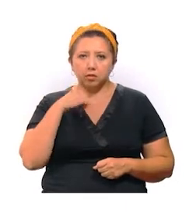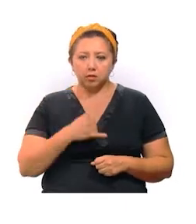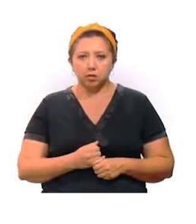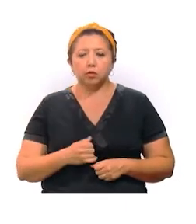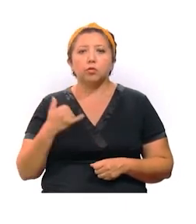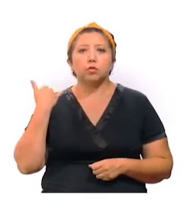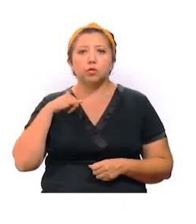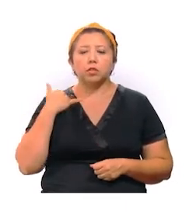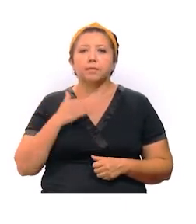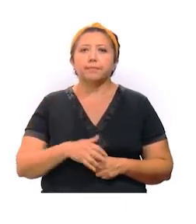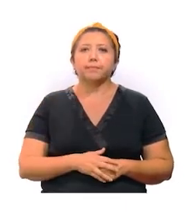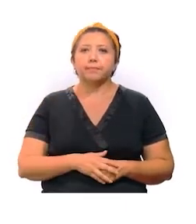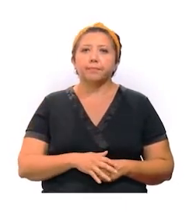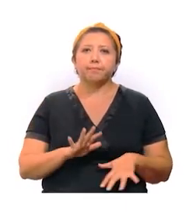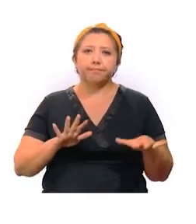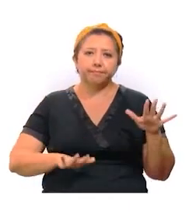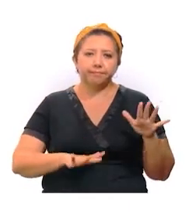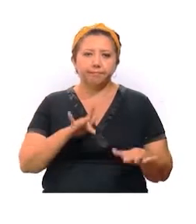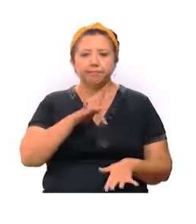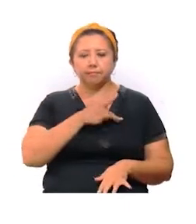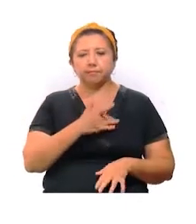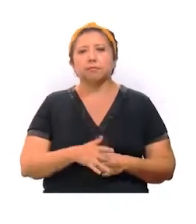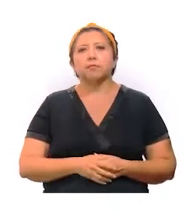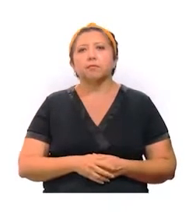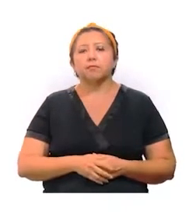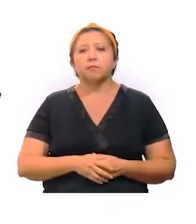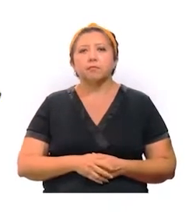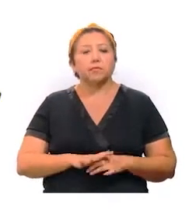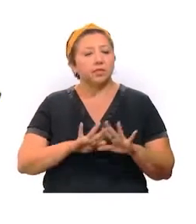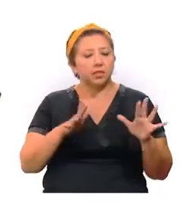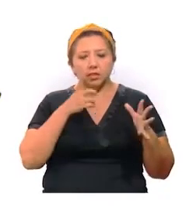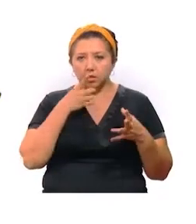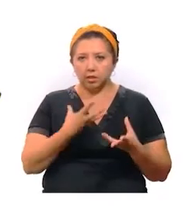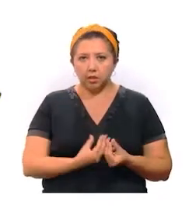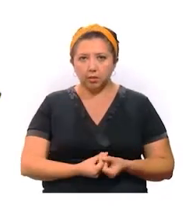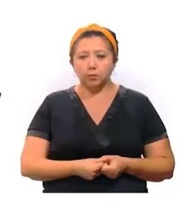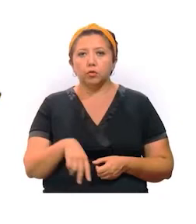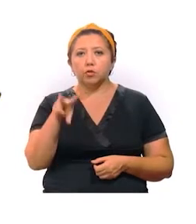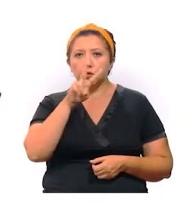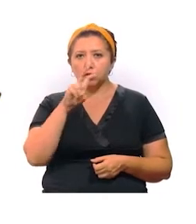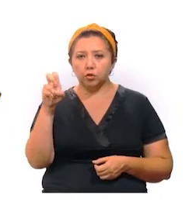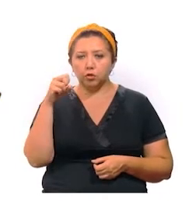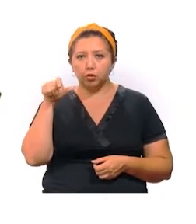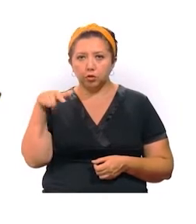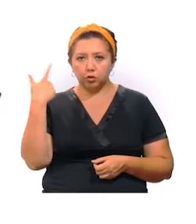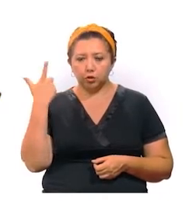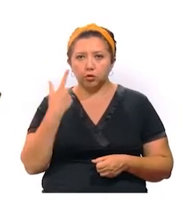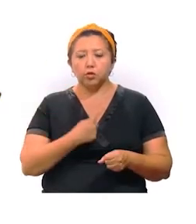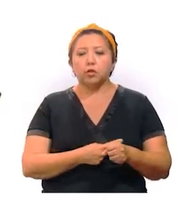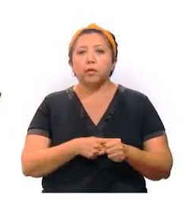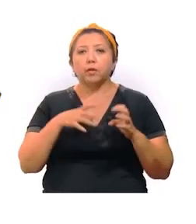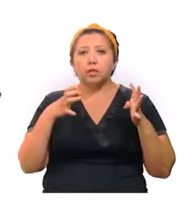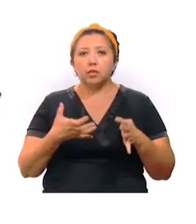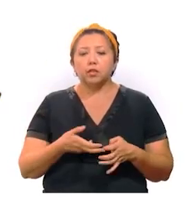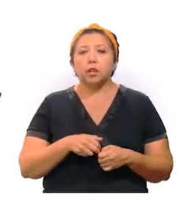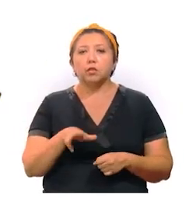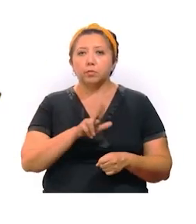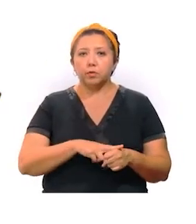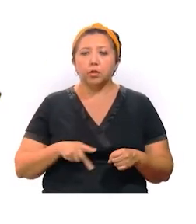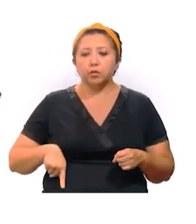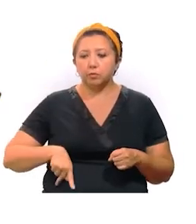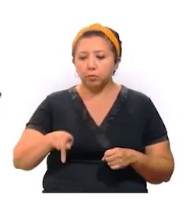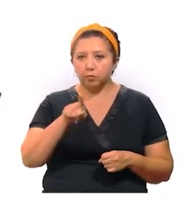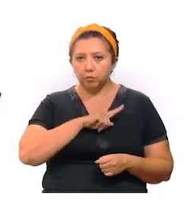de los servicios de salud de Yucatán. Presentan síntomas leves. Como ya mencionamos, 212 de los casos positivos están en